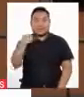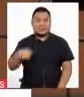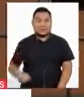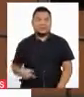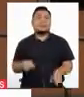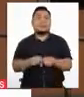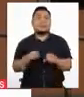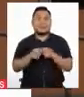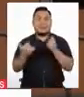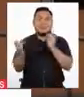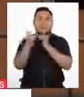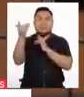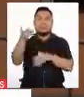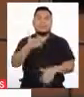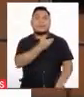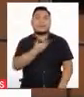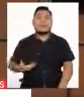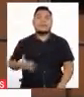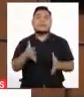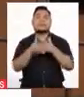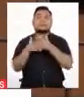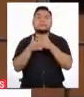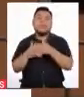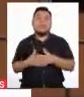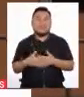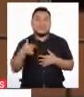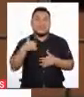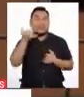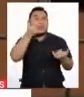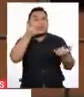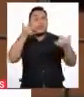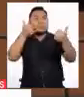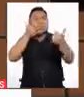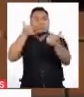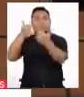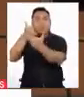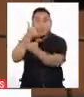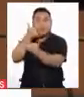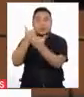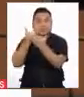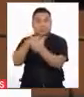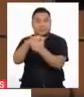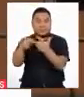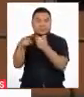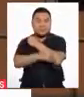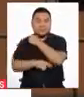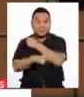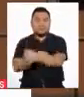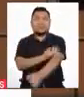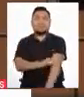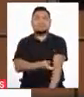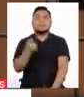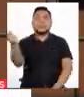con el presidente de Estados Unidos. Ambos de Corea del Sur, China y recientemente el de Estados Unidos,